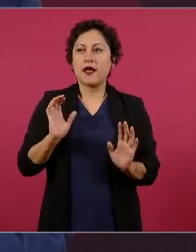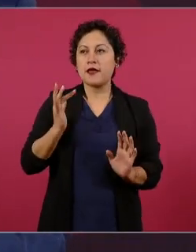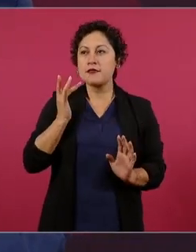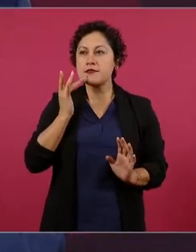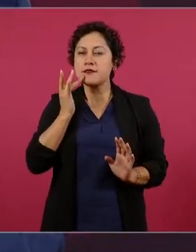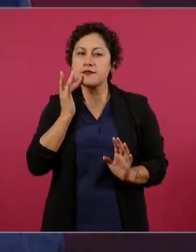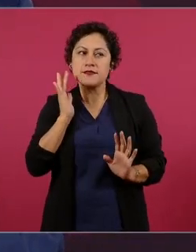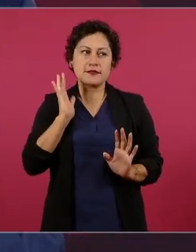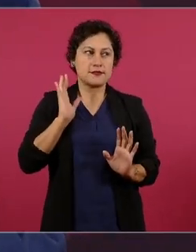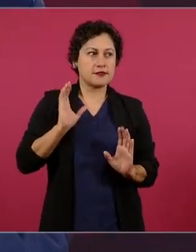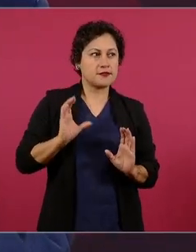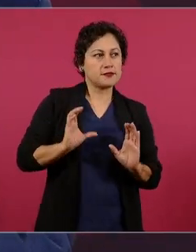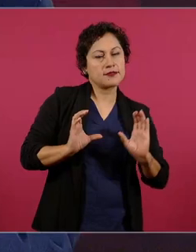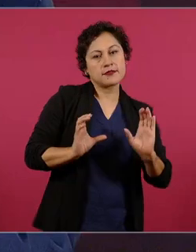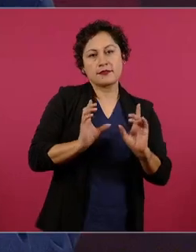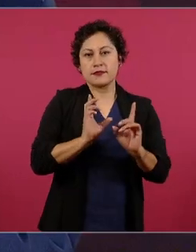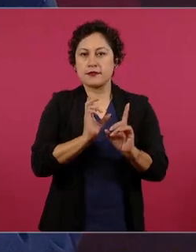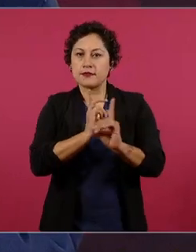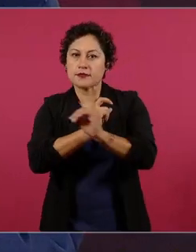directo.